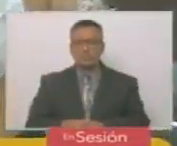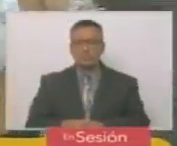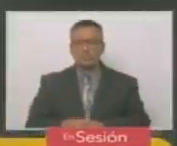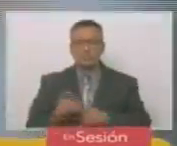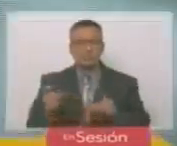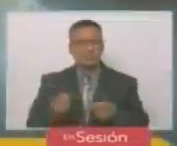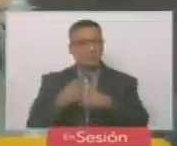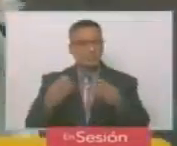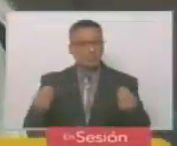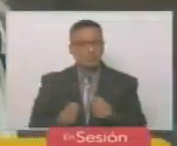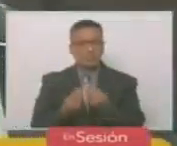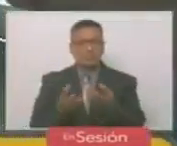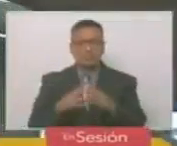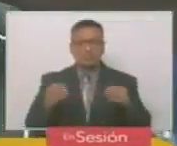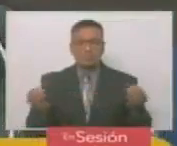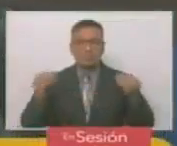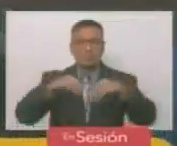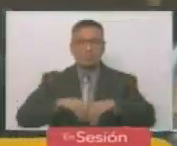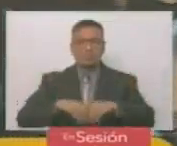Acompañamos este acuerdo